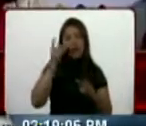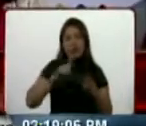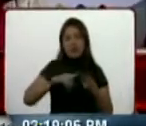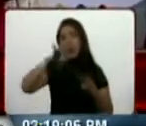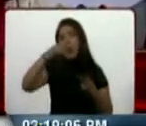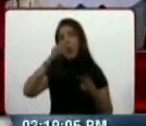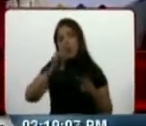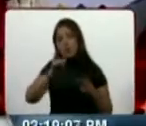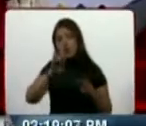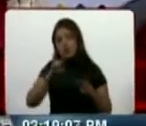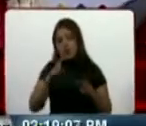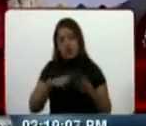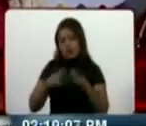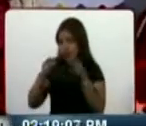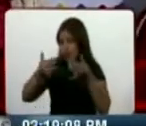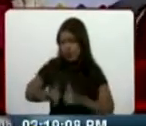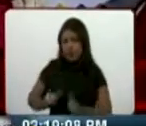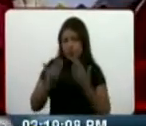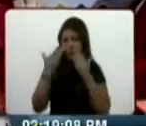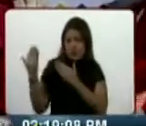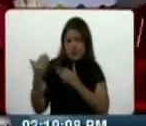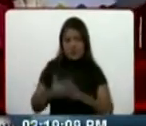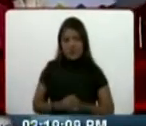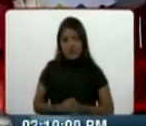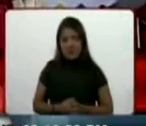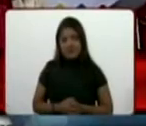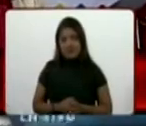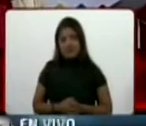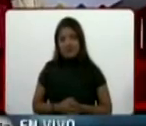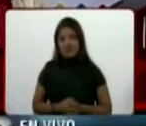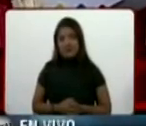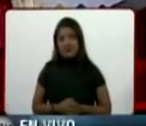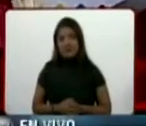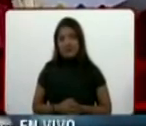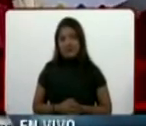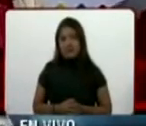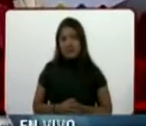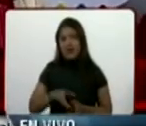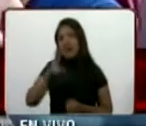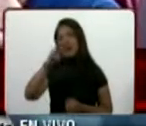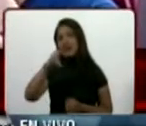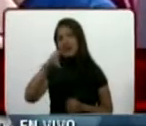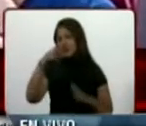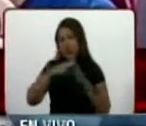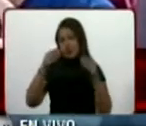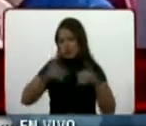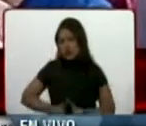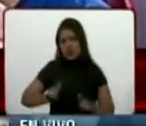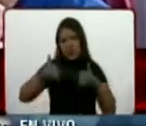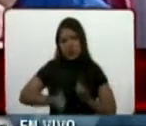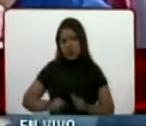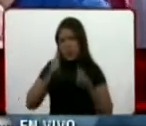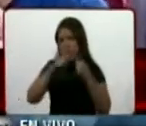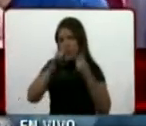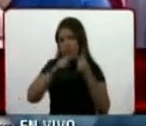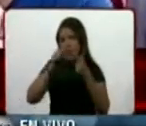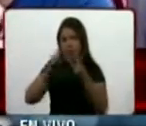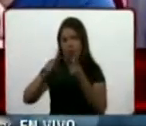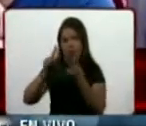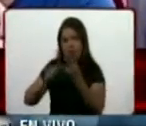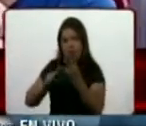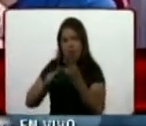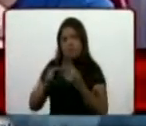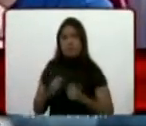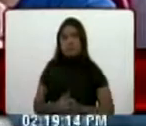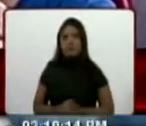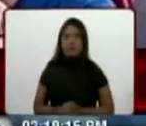nuestros hijos, Waltercito, Nicolásito, Joser,